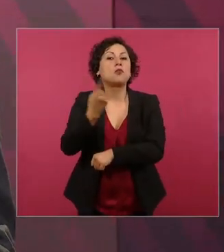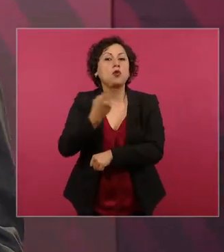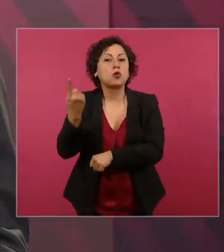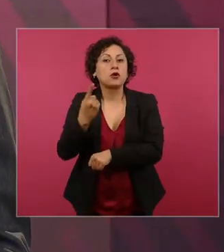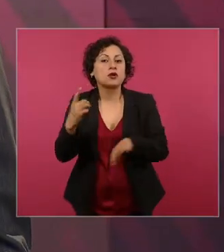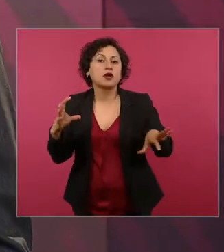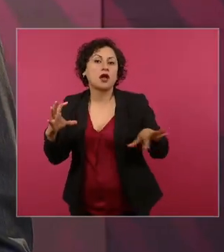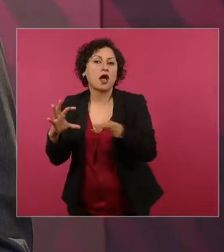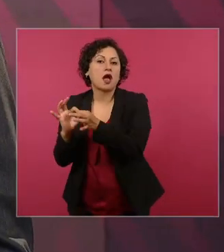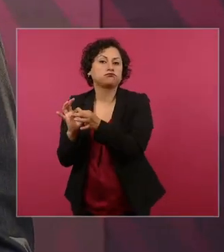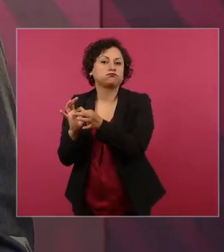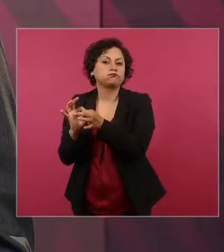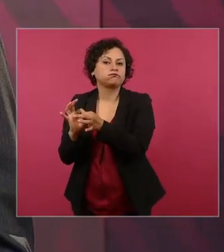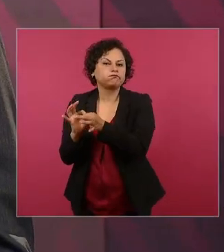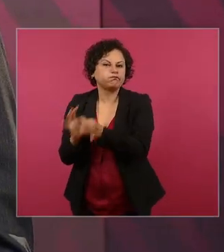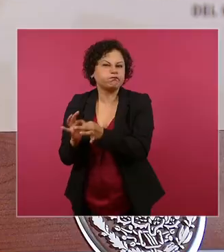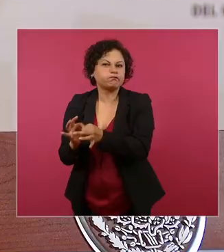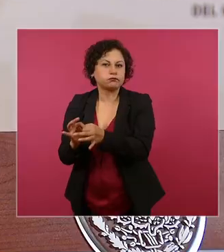sus culturas,